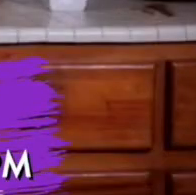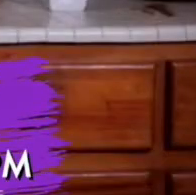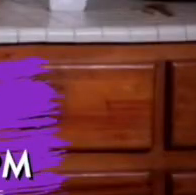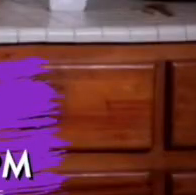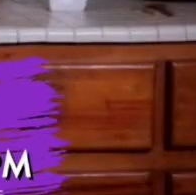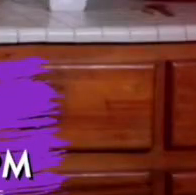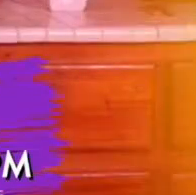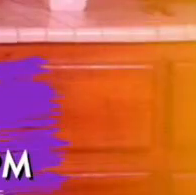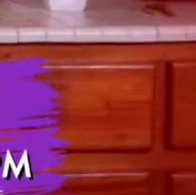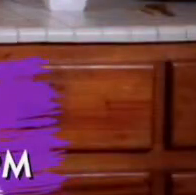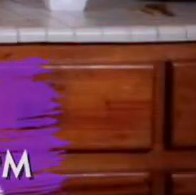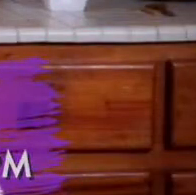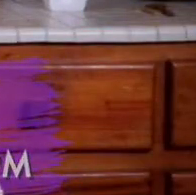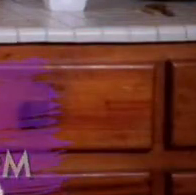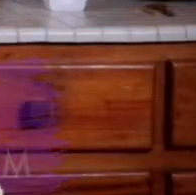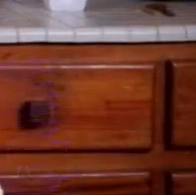tarde.